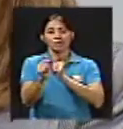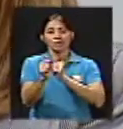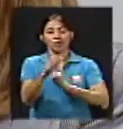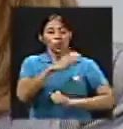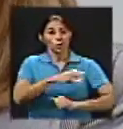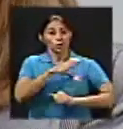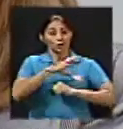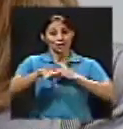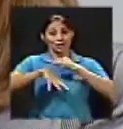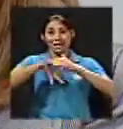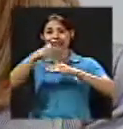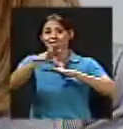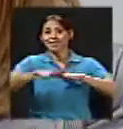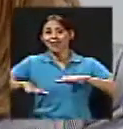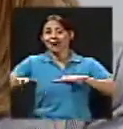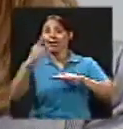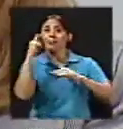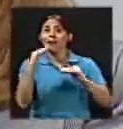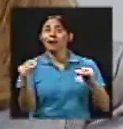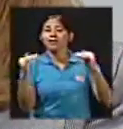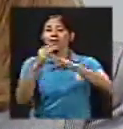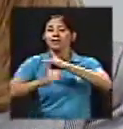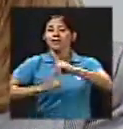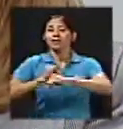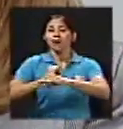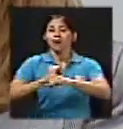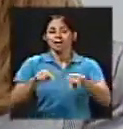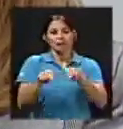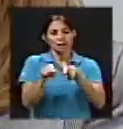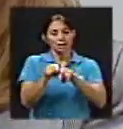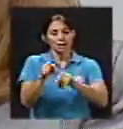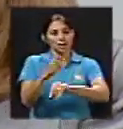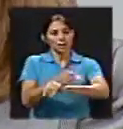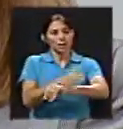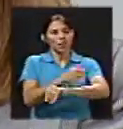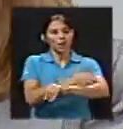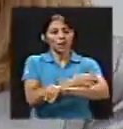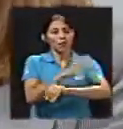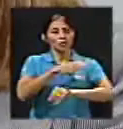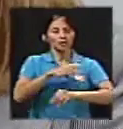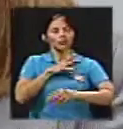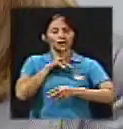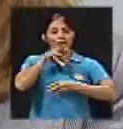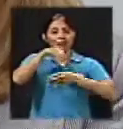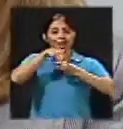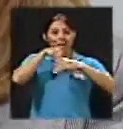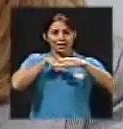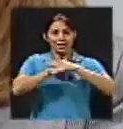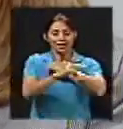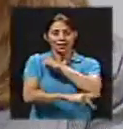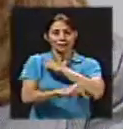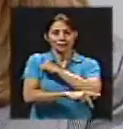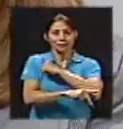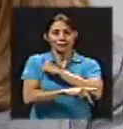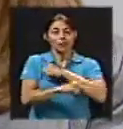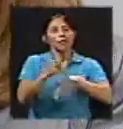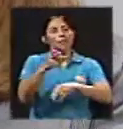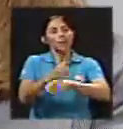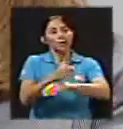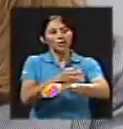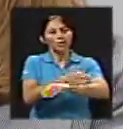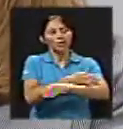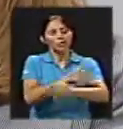podamos competir en los mercados internacionales y mejorar también las condiciones internas, o lo que llamamos normalmente el mejoramiento de la